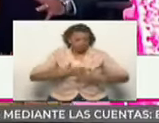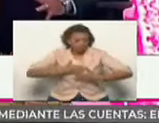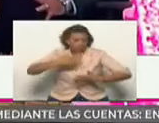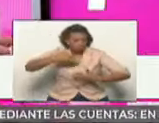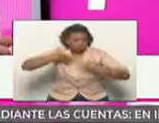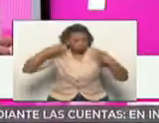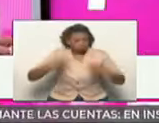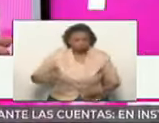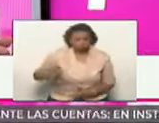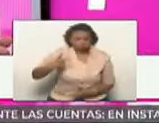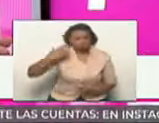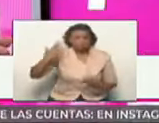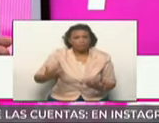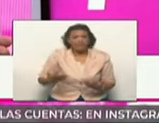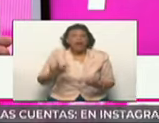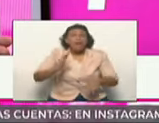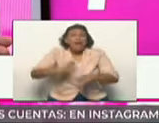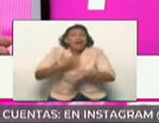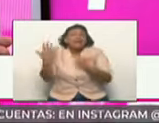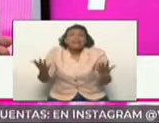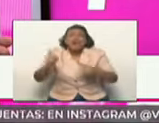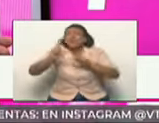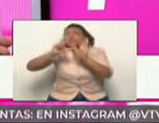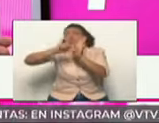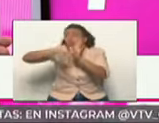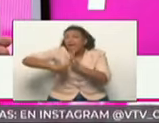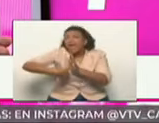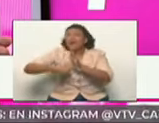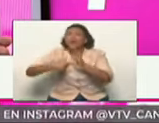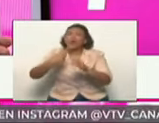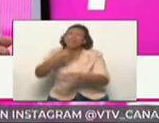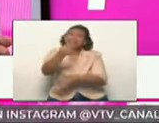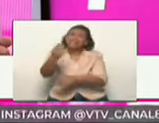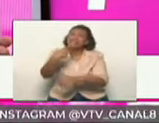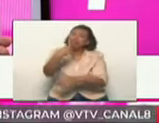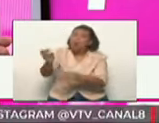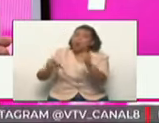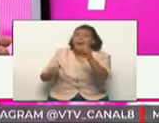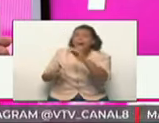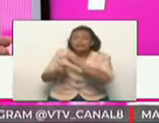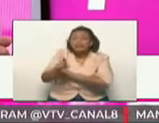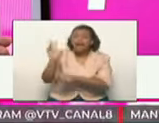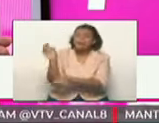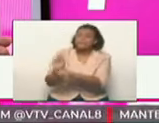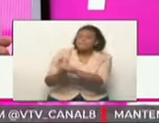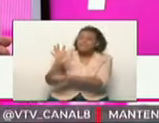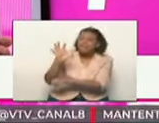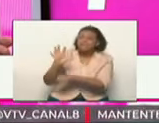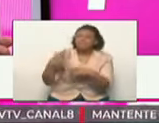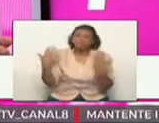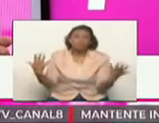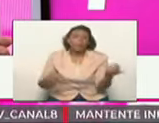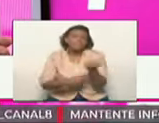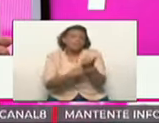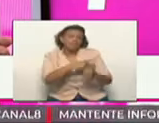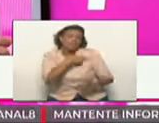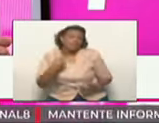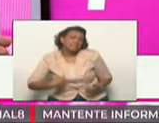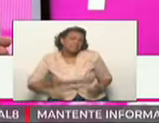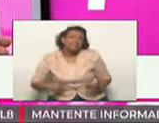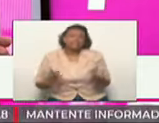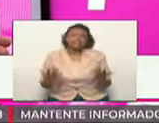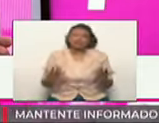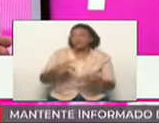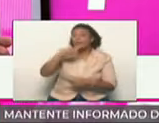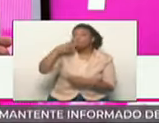Ahora, ¿qué se viene para Venezuela después de eso que nosotros vimos, escuchamos, de esos gestos de solidaridad de Xi Jinping, de